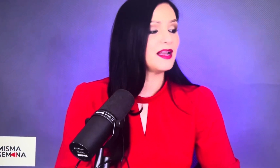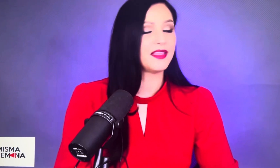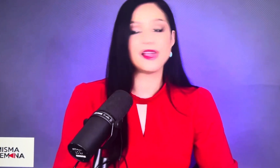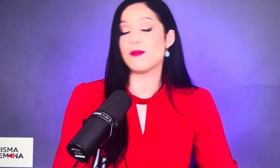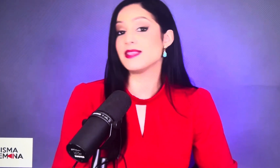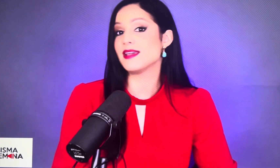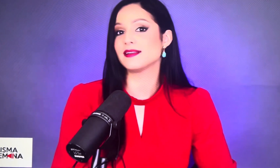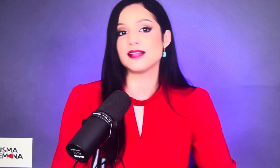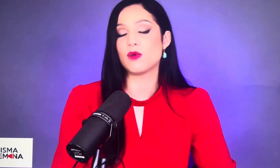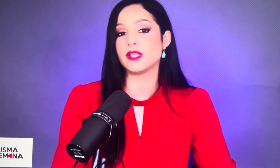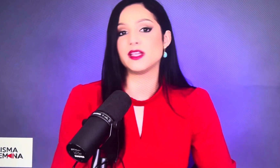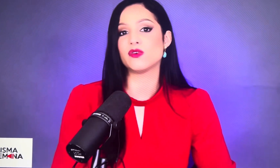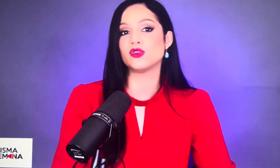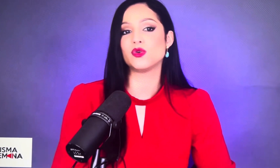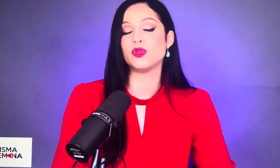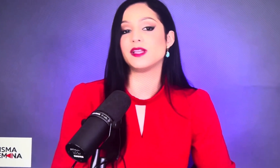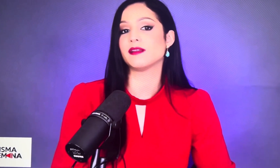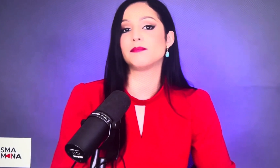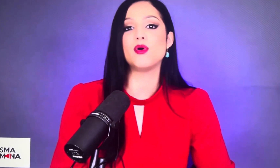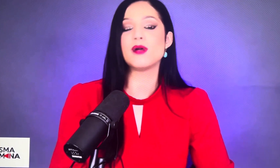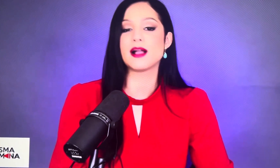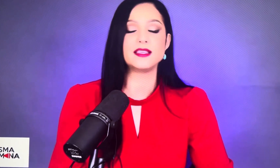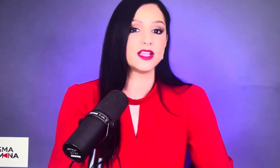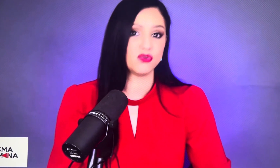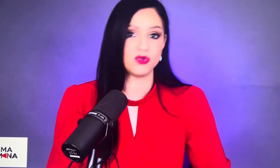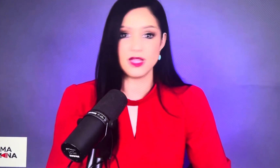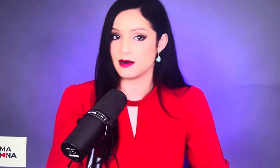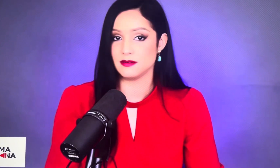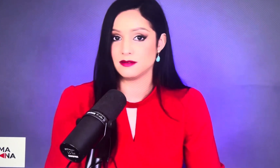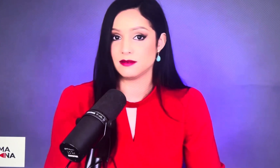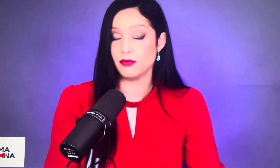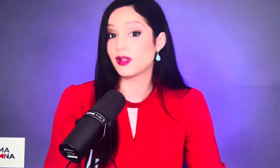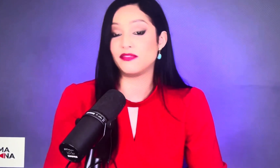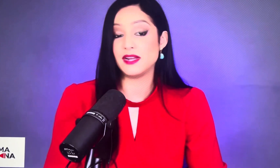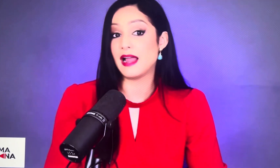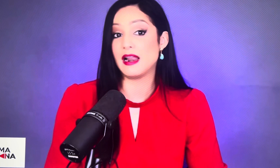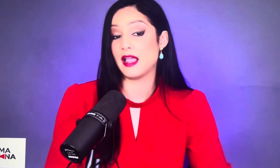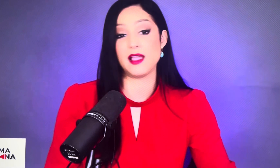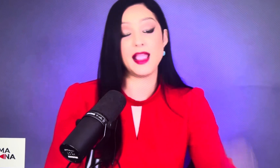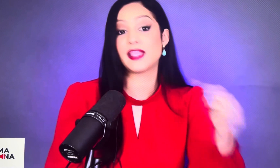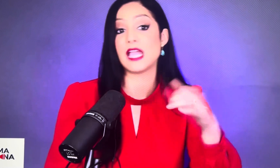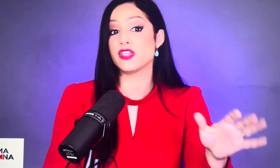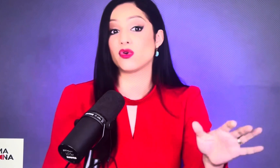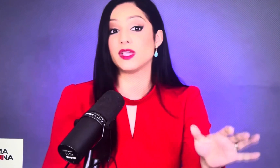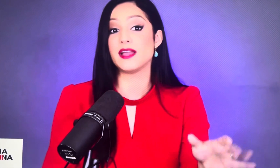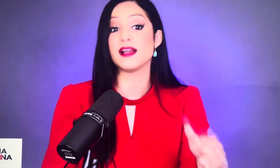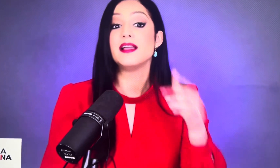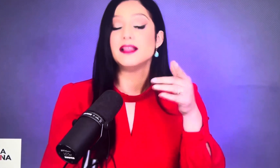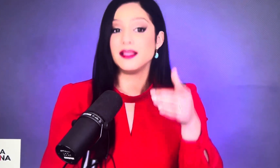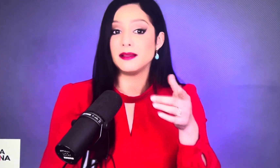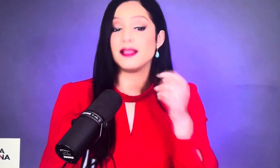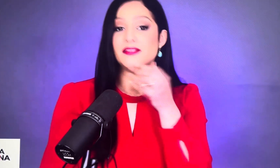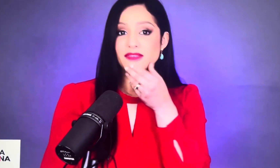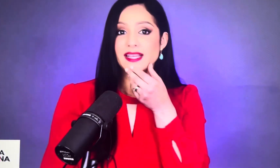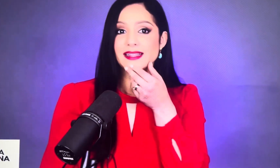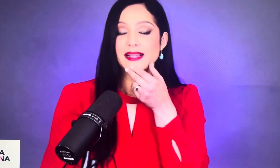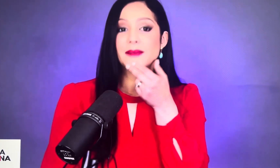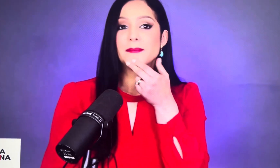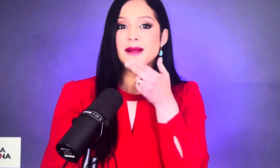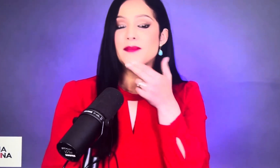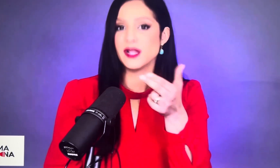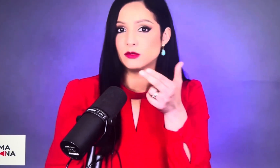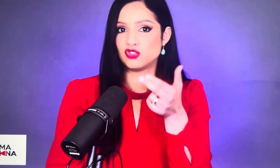hoy sea Binader o mañana sea cualquier otro y que pongan a quien ellos quieran. Porque al final es quien ellos quieran. Y